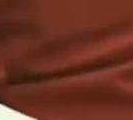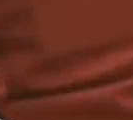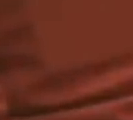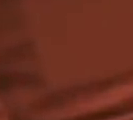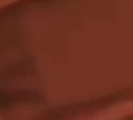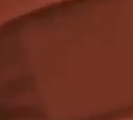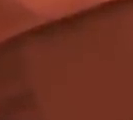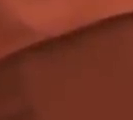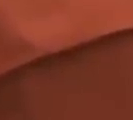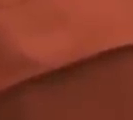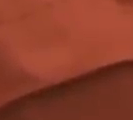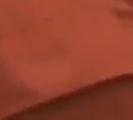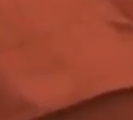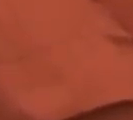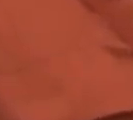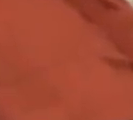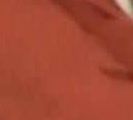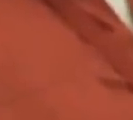Diosdado,